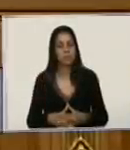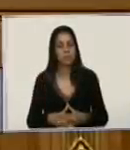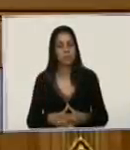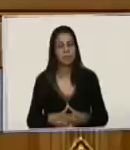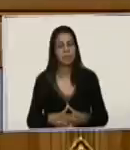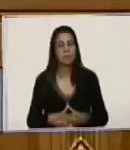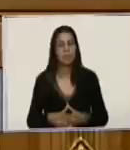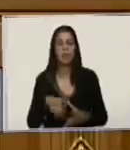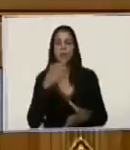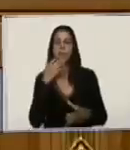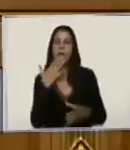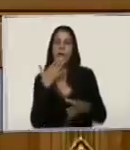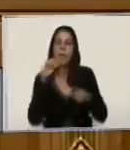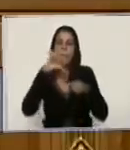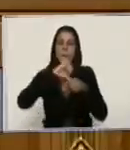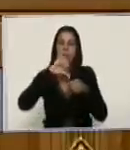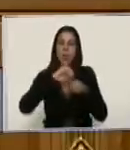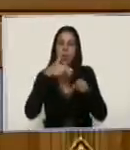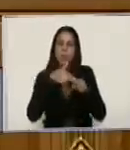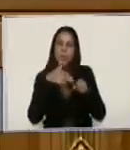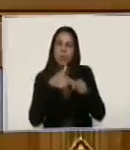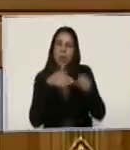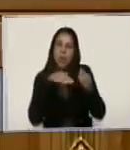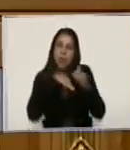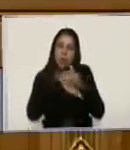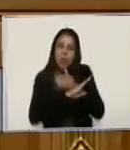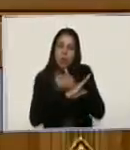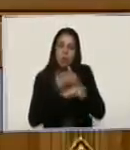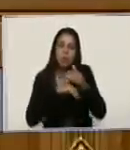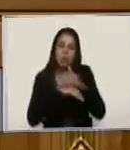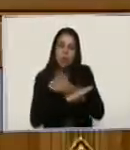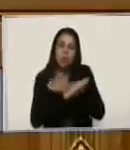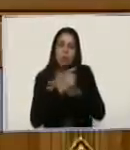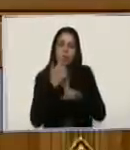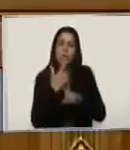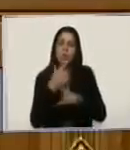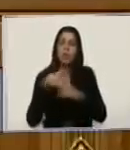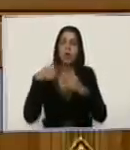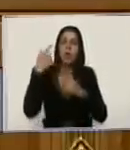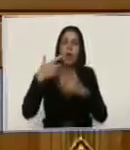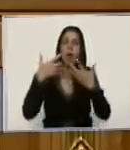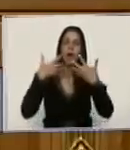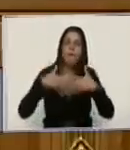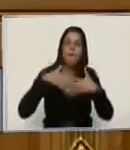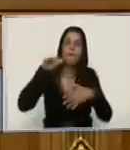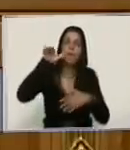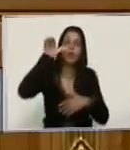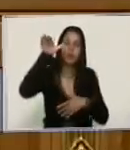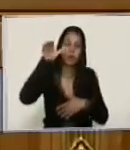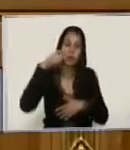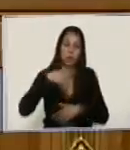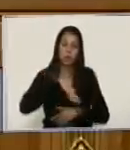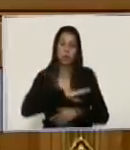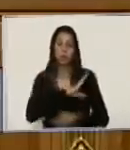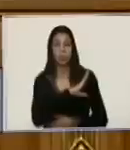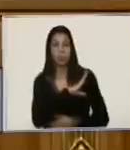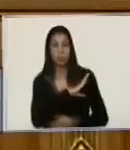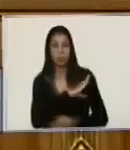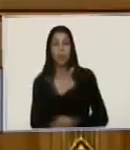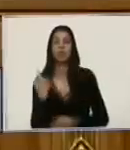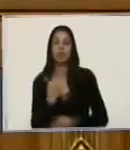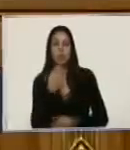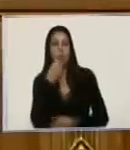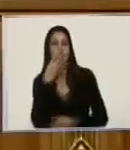Duplicando el nivel de reserva, las petroleras pueden colocar en bolsa como producción a futuro, no como reserva, porque eso es nuestro, de los venezolanos. Está